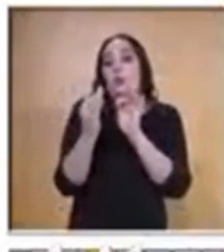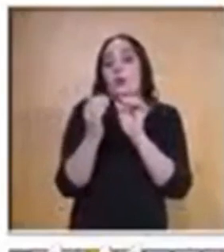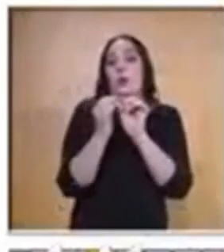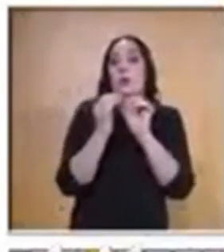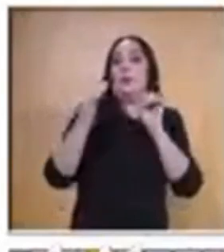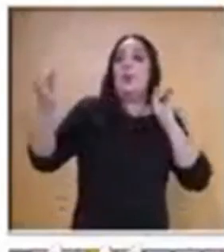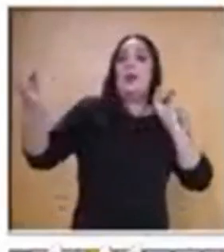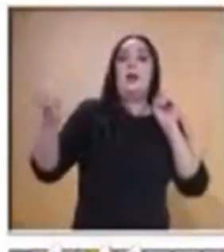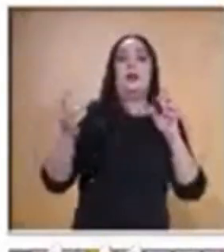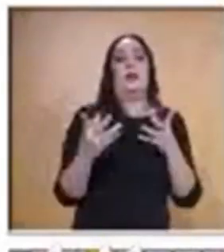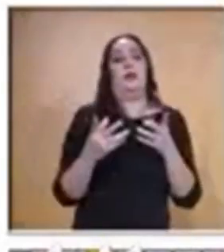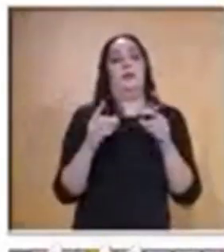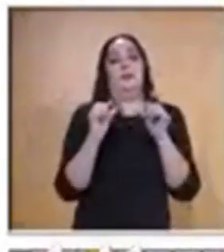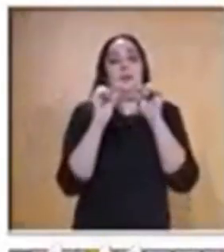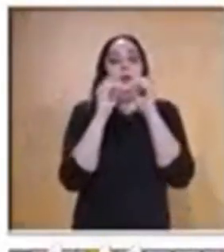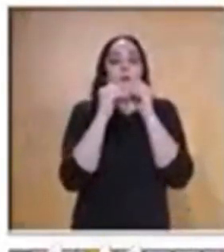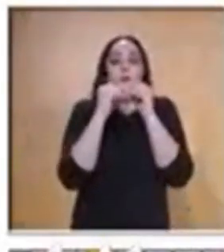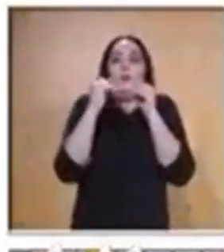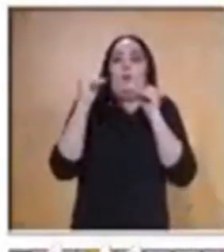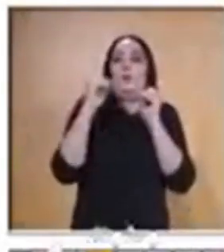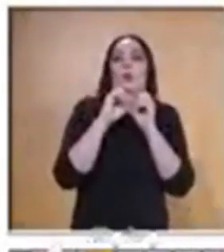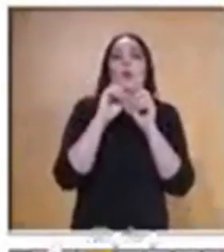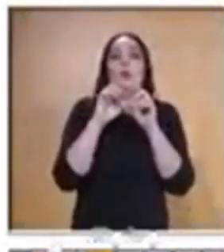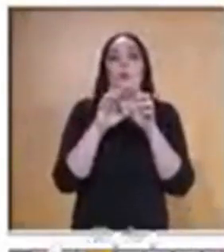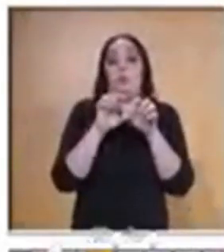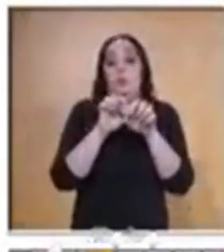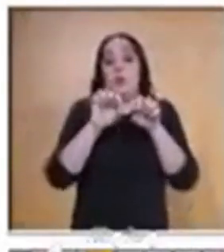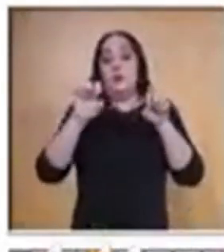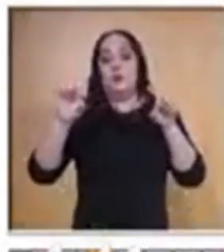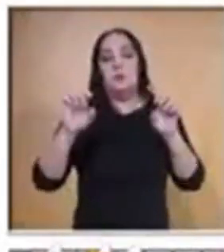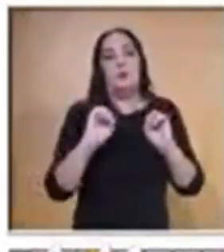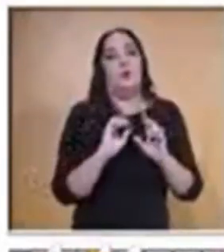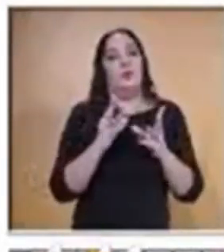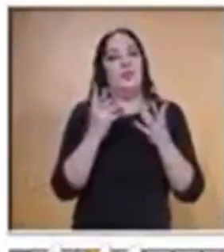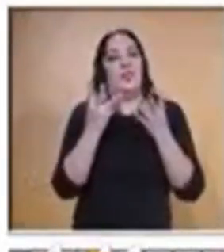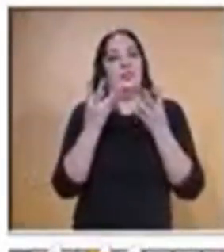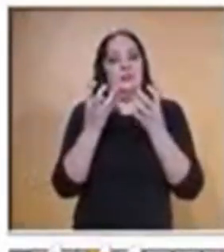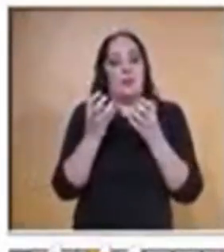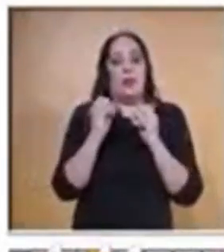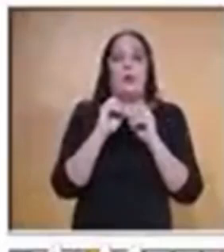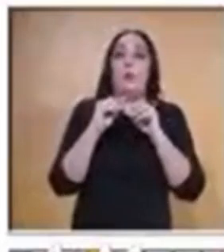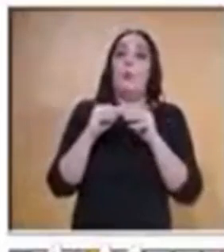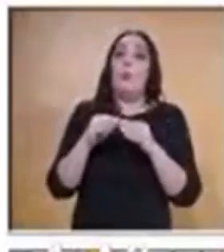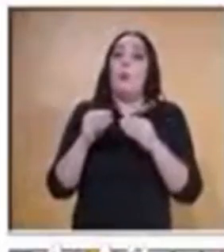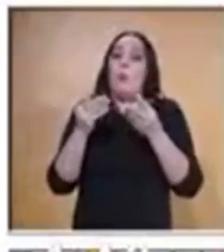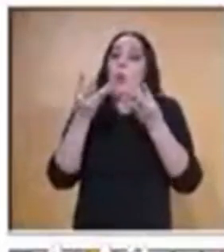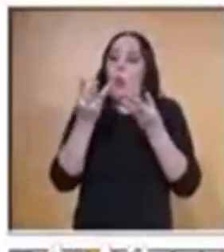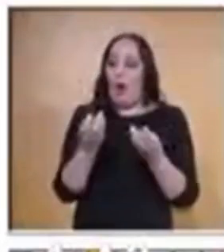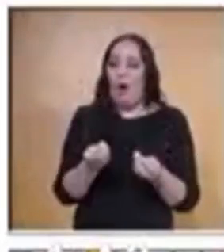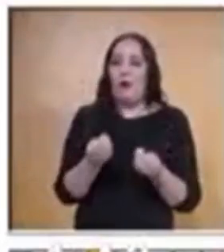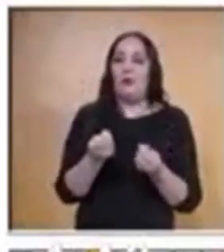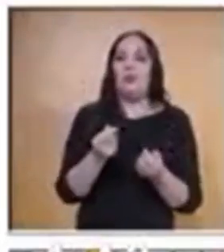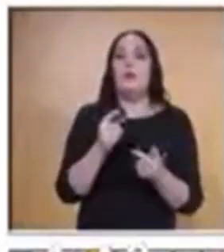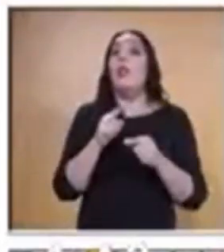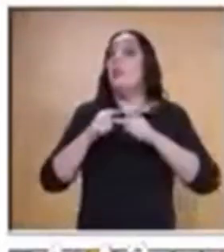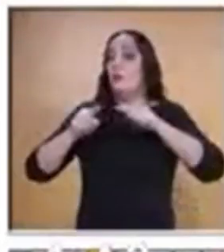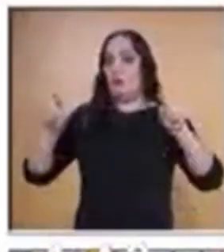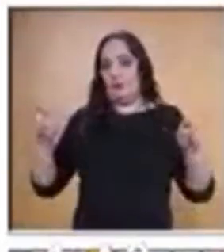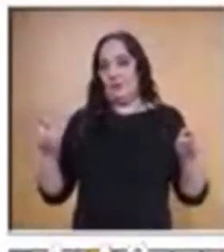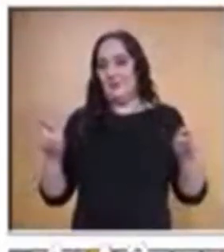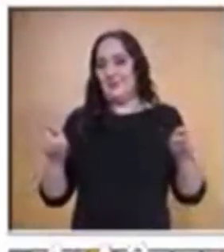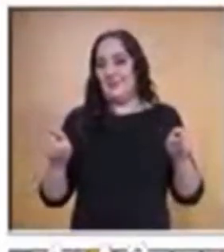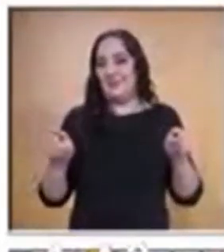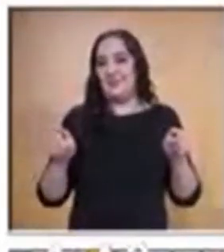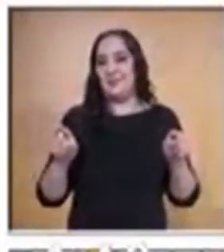delgada, cuando es gruesa, cuando está seca o cuando es mojada. Debe de haber algunas diferencias. Debe de haber algunas diferencias